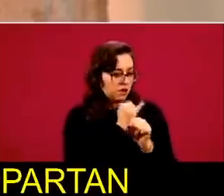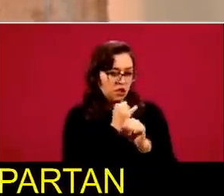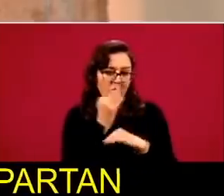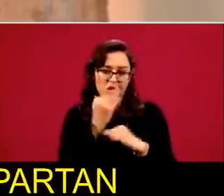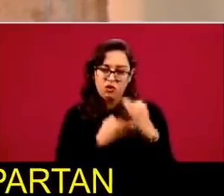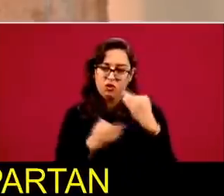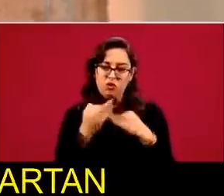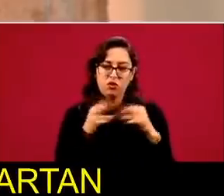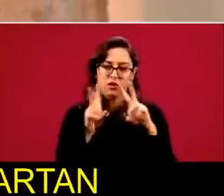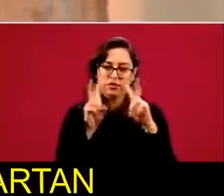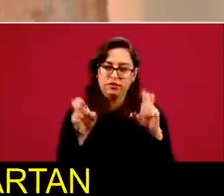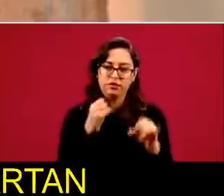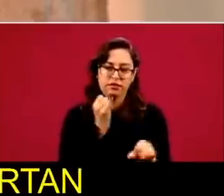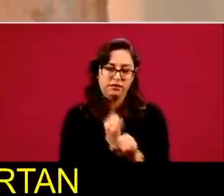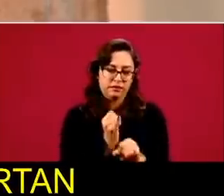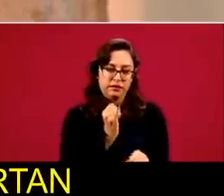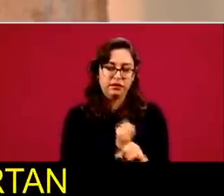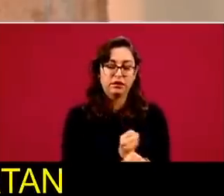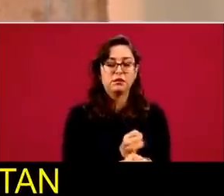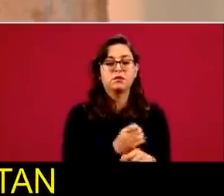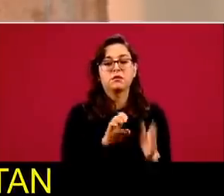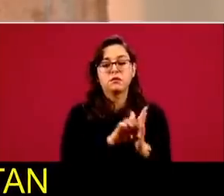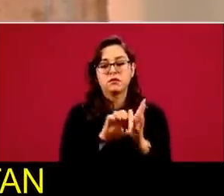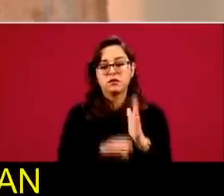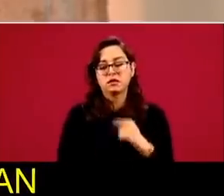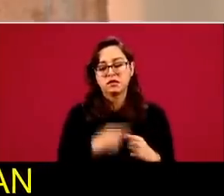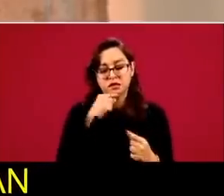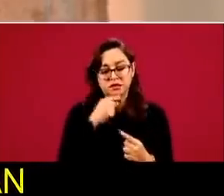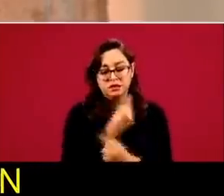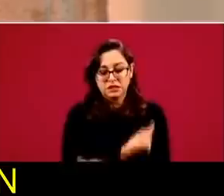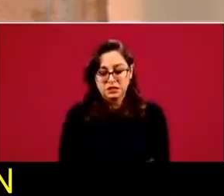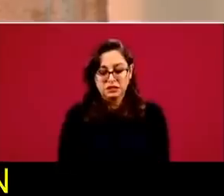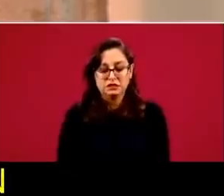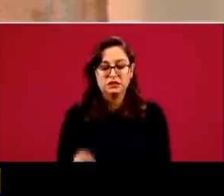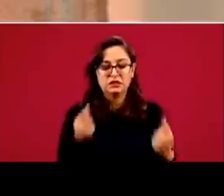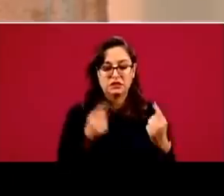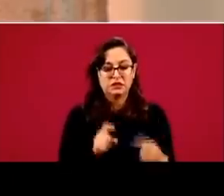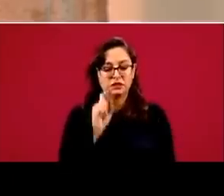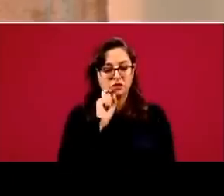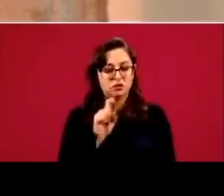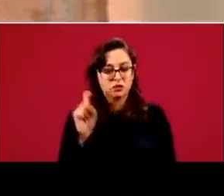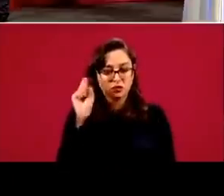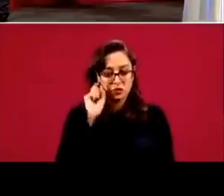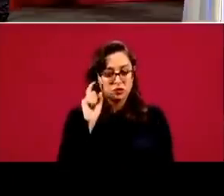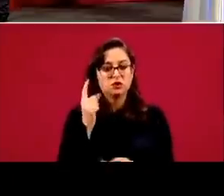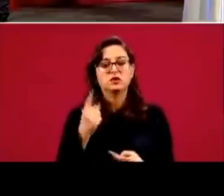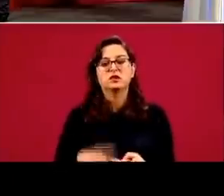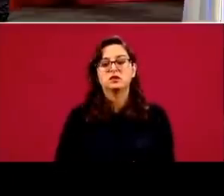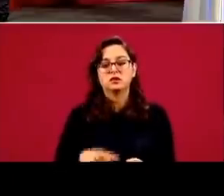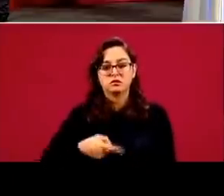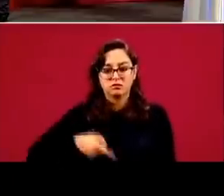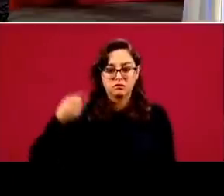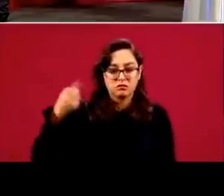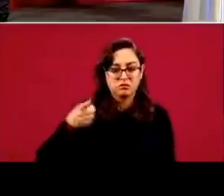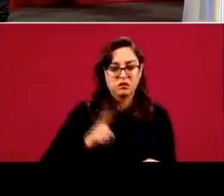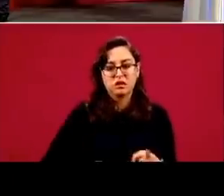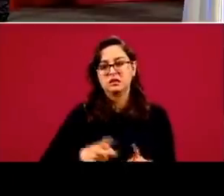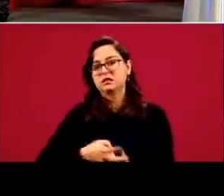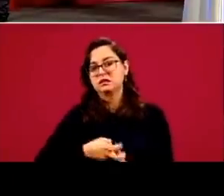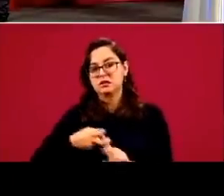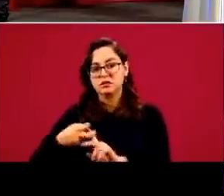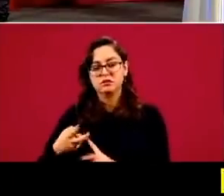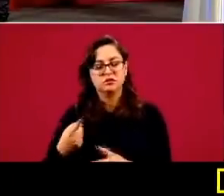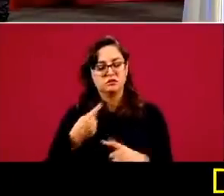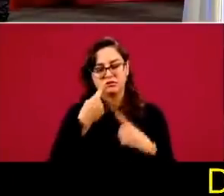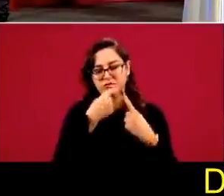como es pornografía infantil secuestro virtual amenazas extorsión y esta